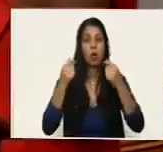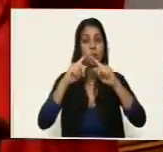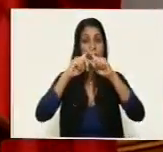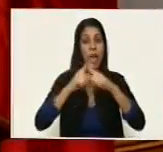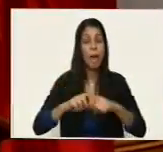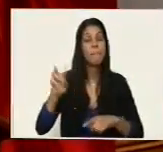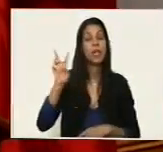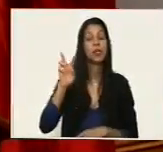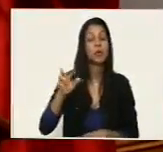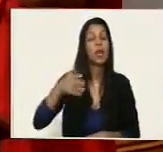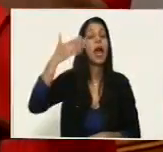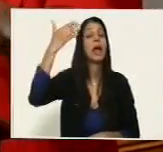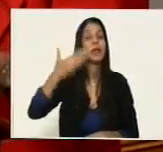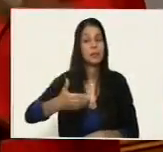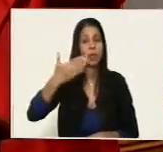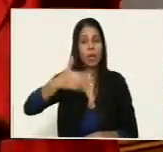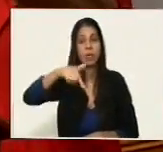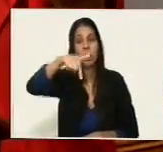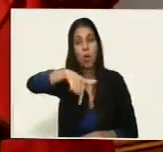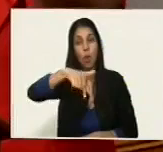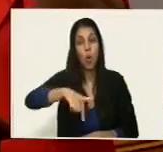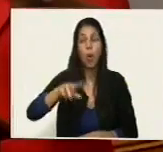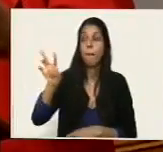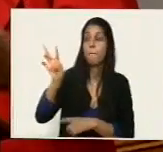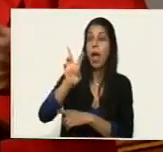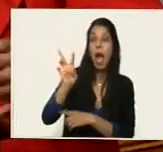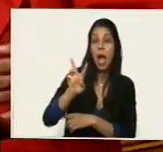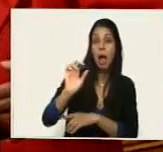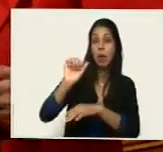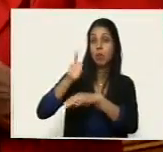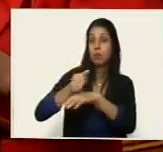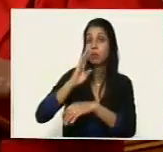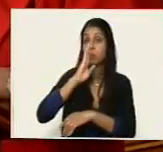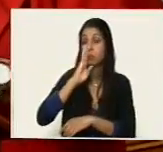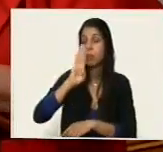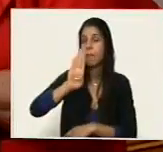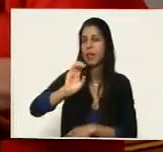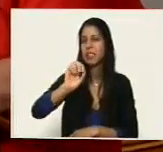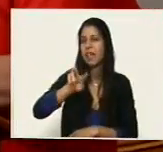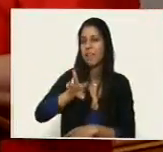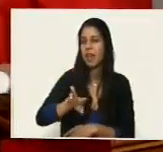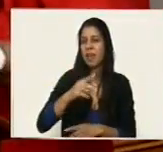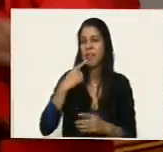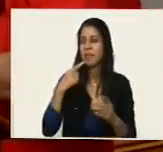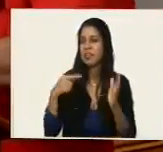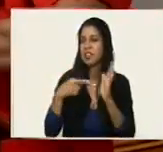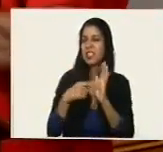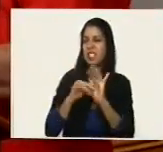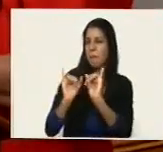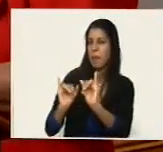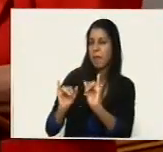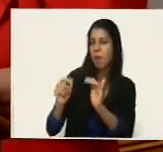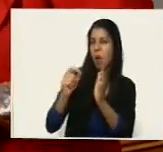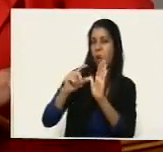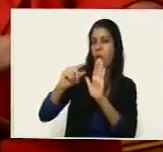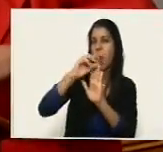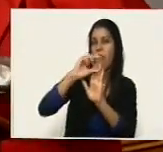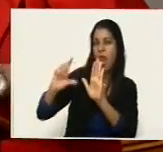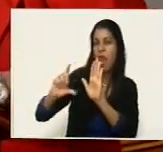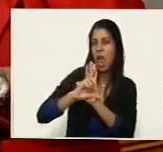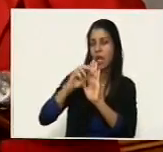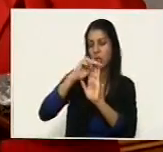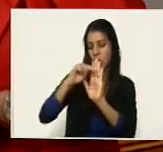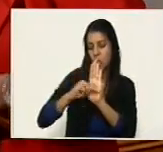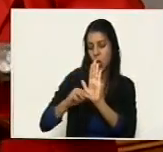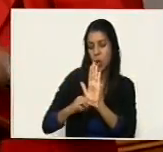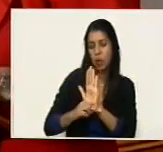son fundamentales hoy, y el Banco Central de Venezuela, de acuerdo como lo señala él en su propio oficio, nos está